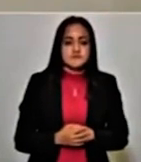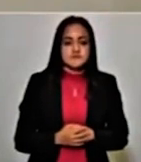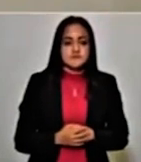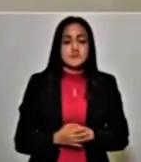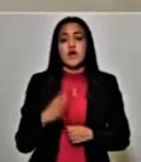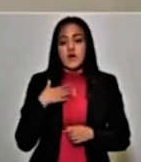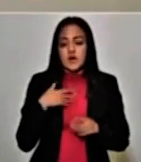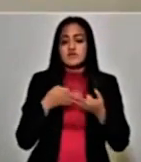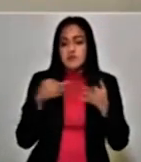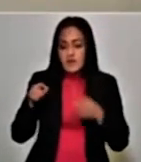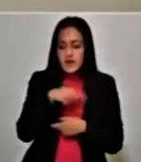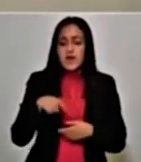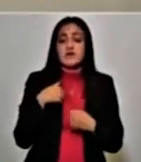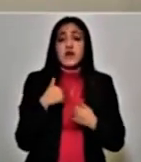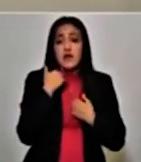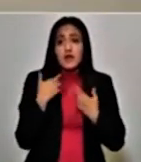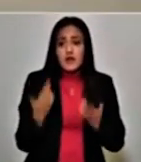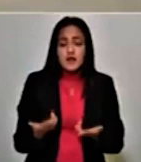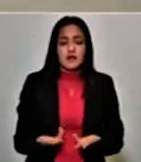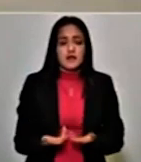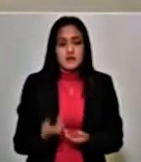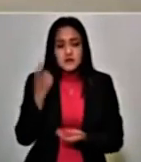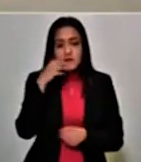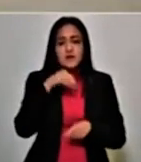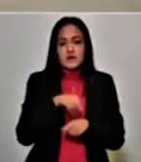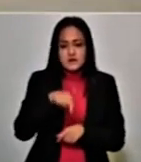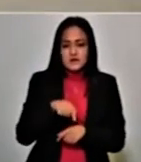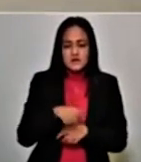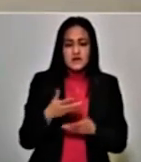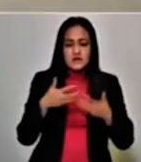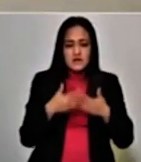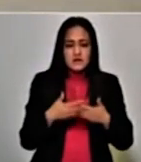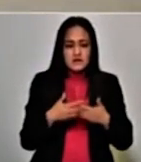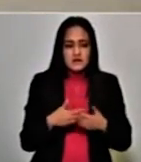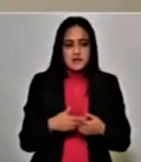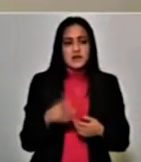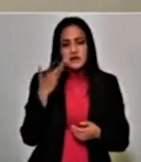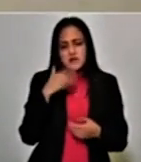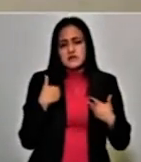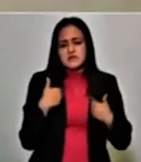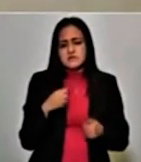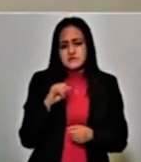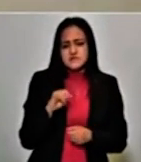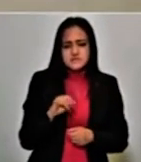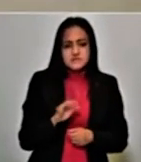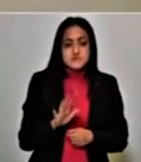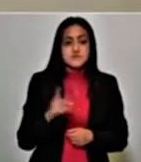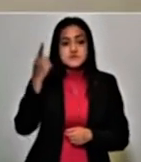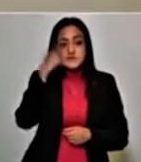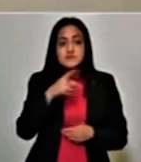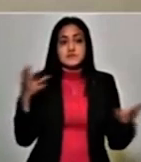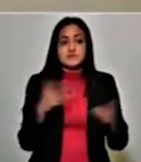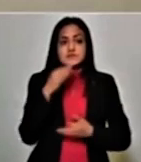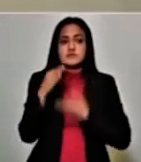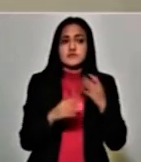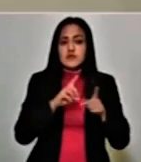desde el terreno, pero no solo el terreno para instalarse, que eso es perfectamente entendible, sino para crear